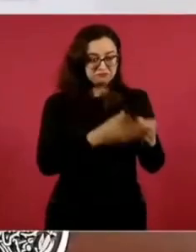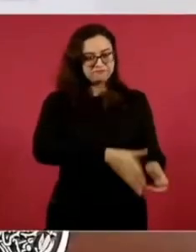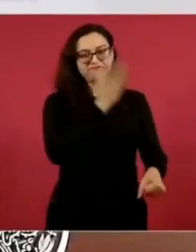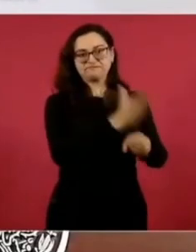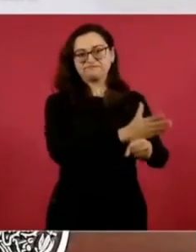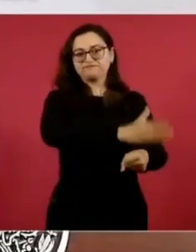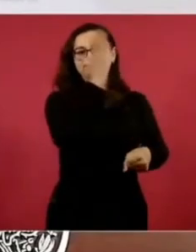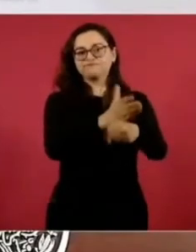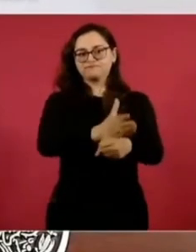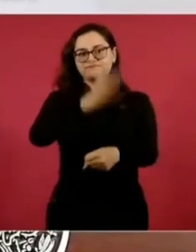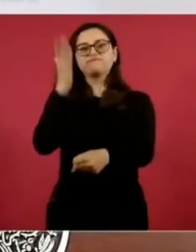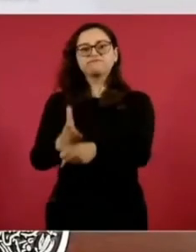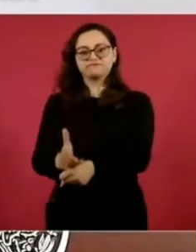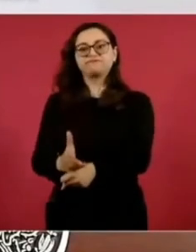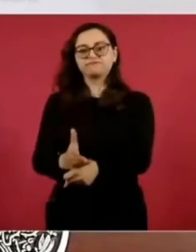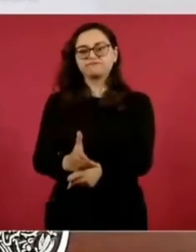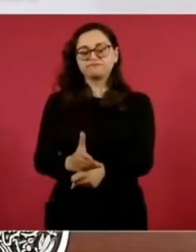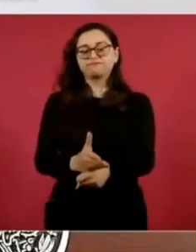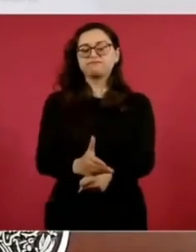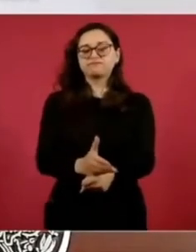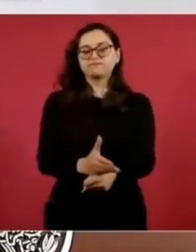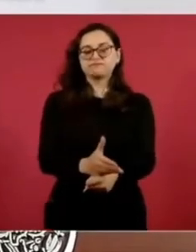impunidad que